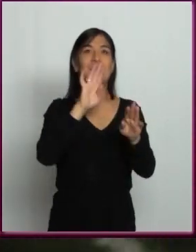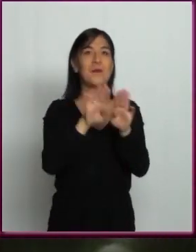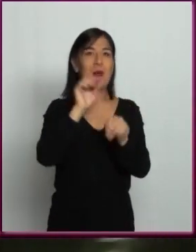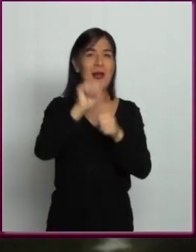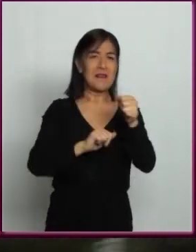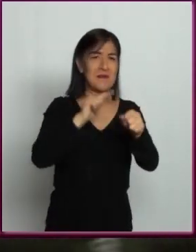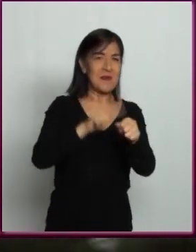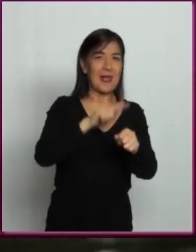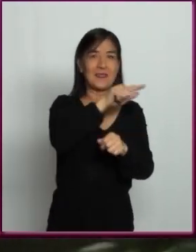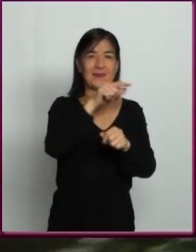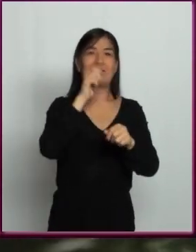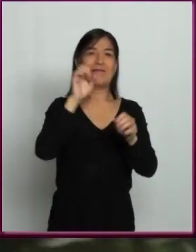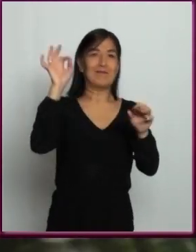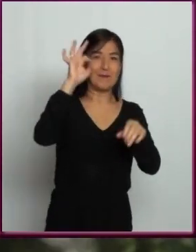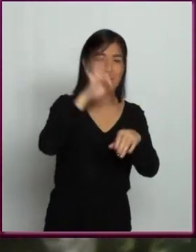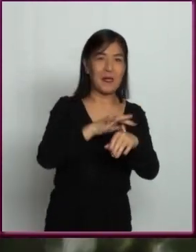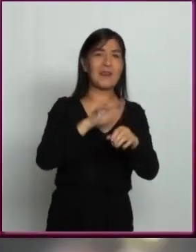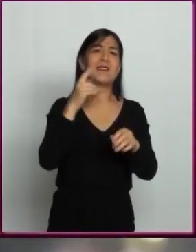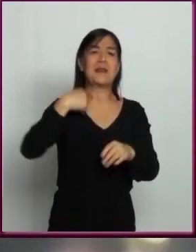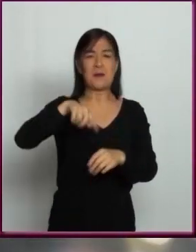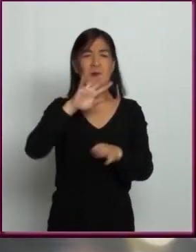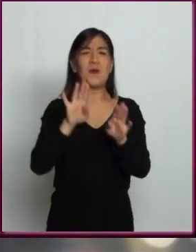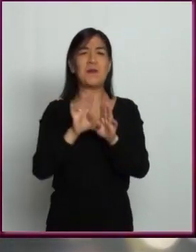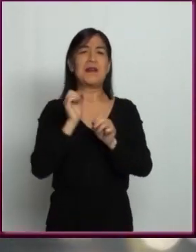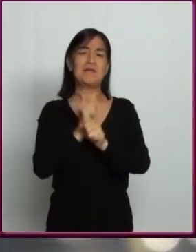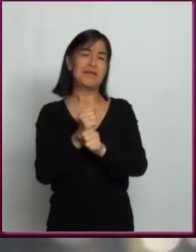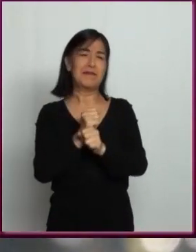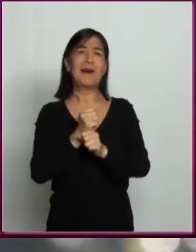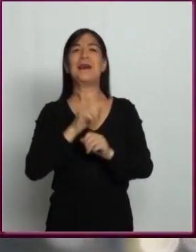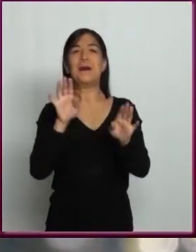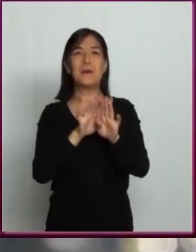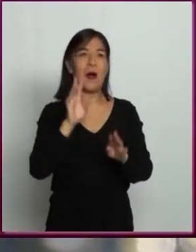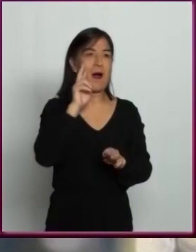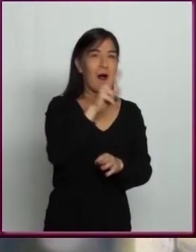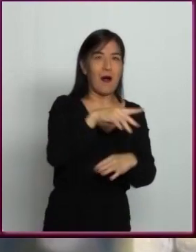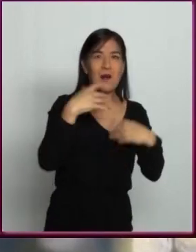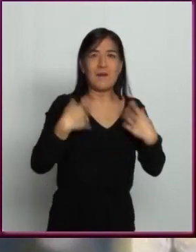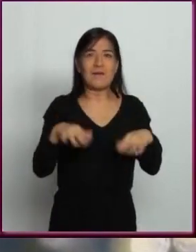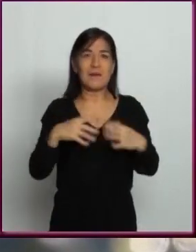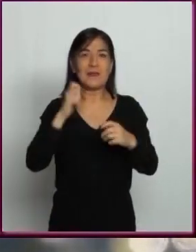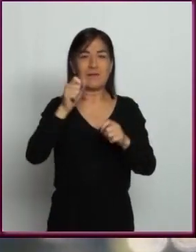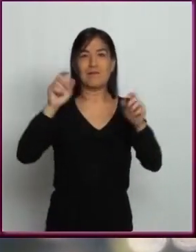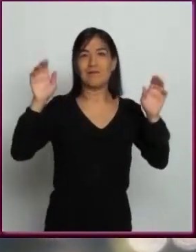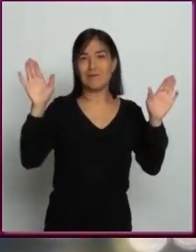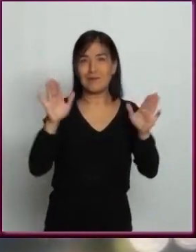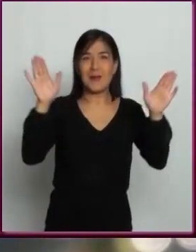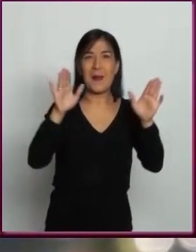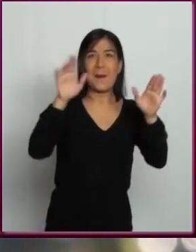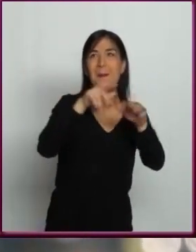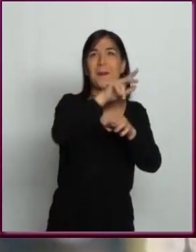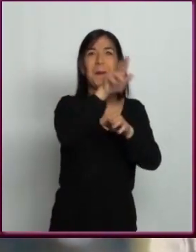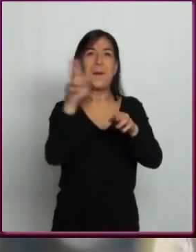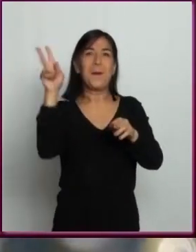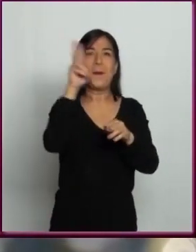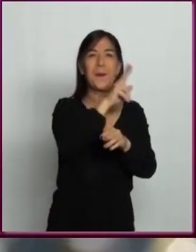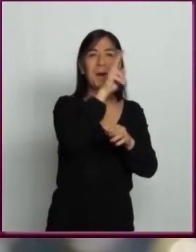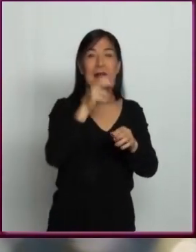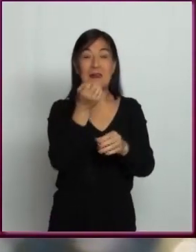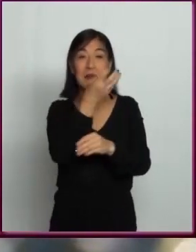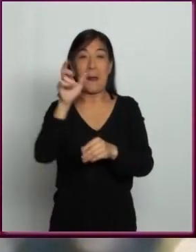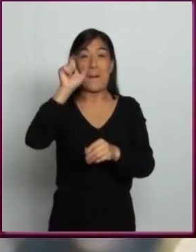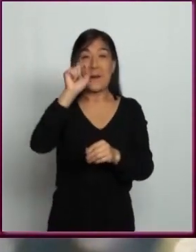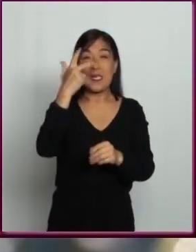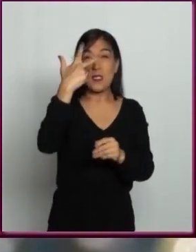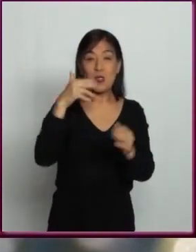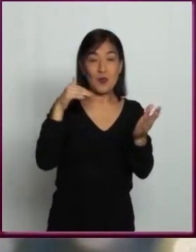sufrir, hagámoslo a lo grande, comparándonos con un fenómeno de los aires. Con sus 28,000